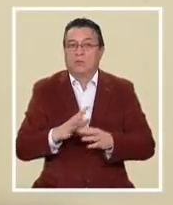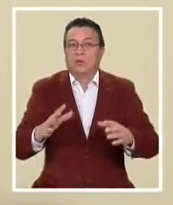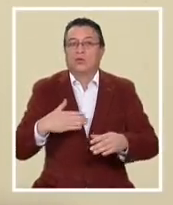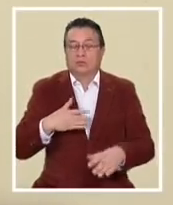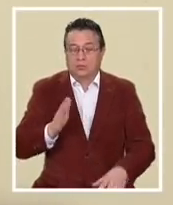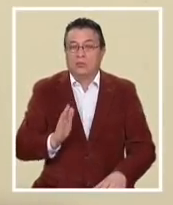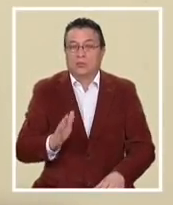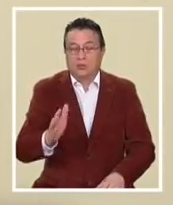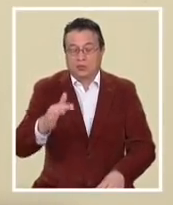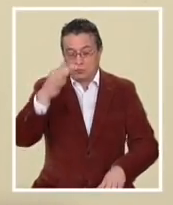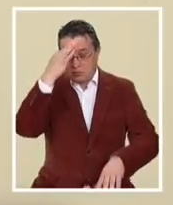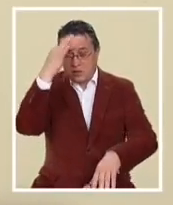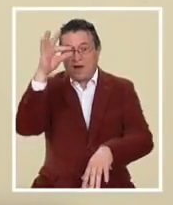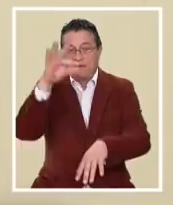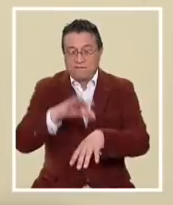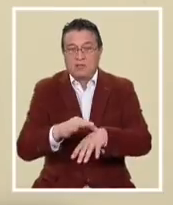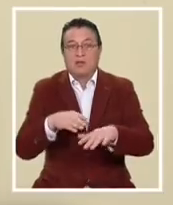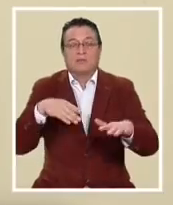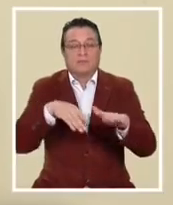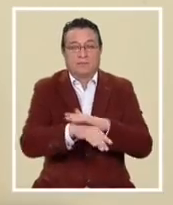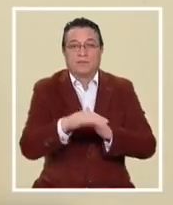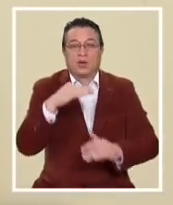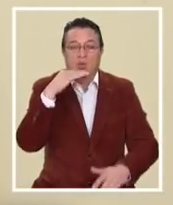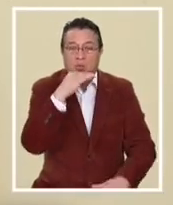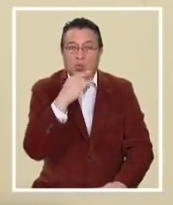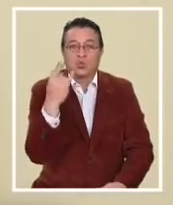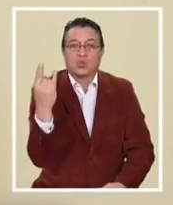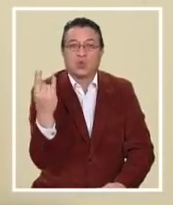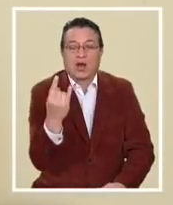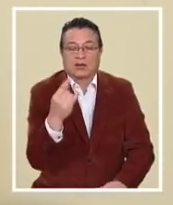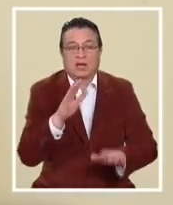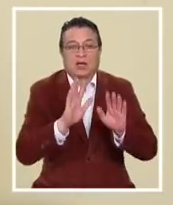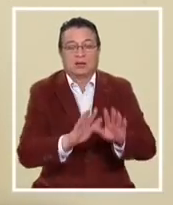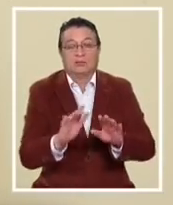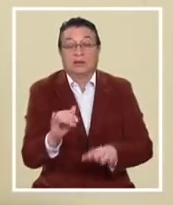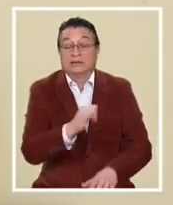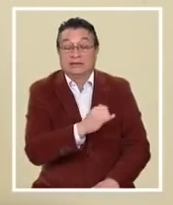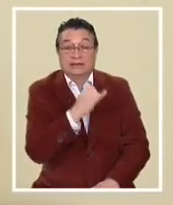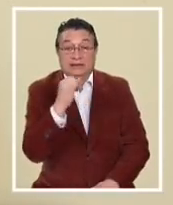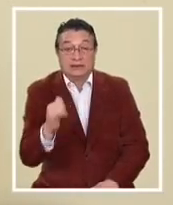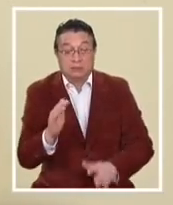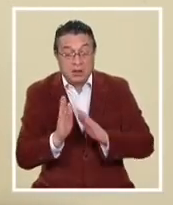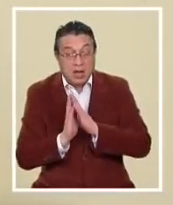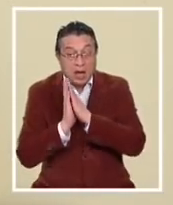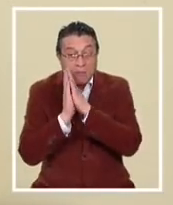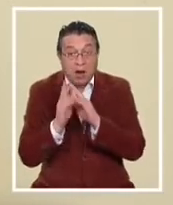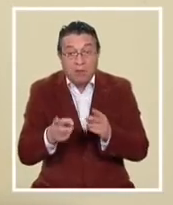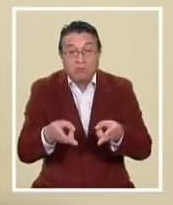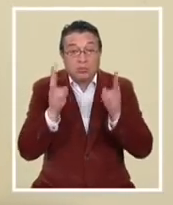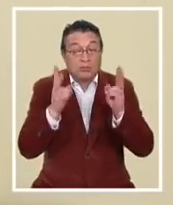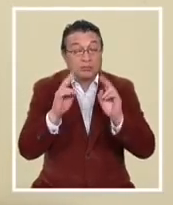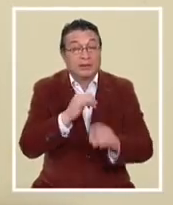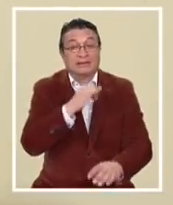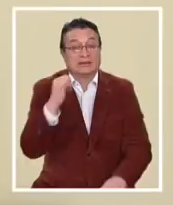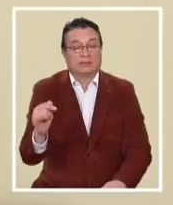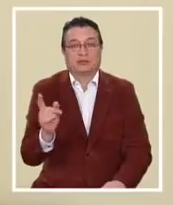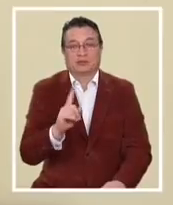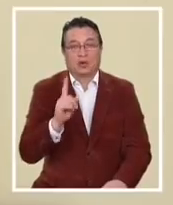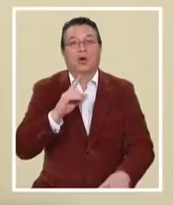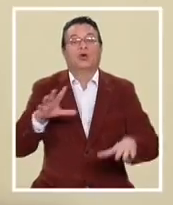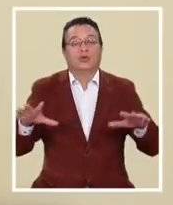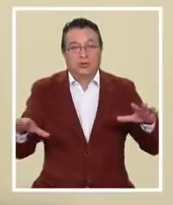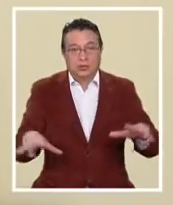estamos teniendo enfermos que se quedan en el servicio de urgencia, no siempre tenemos la cama disponible, se hace un gran